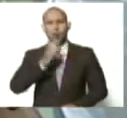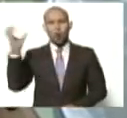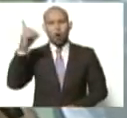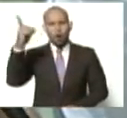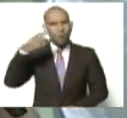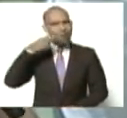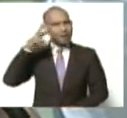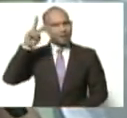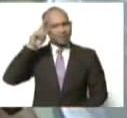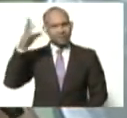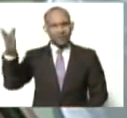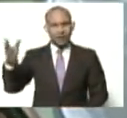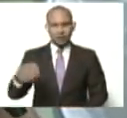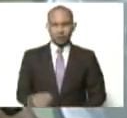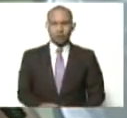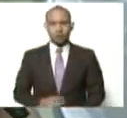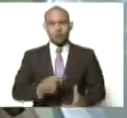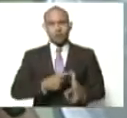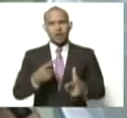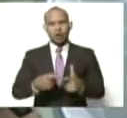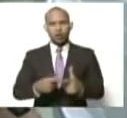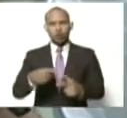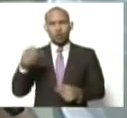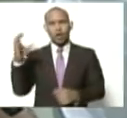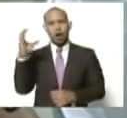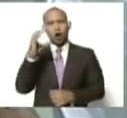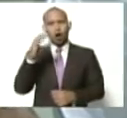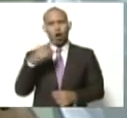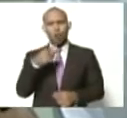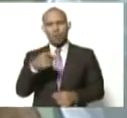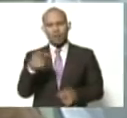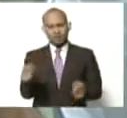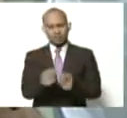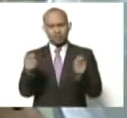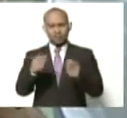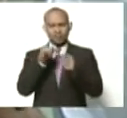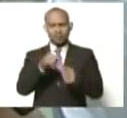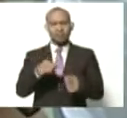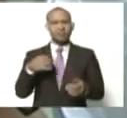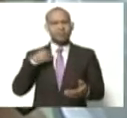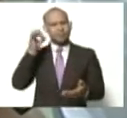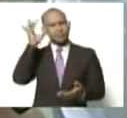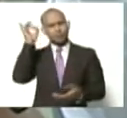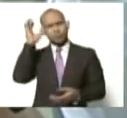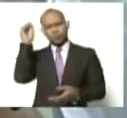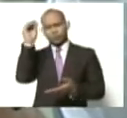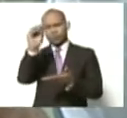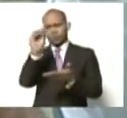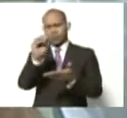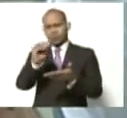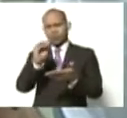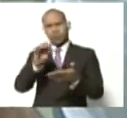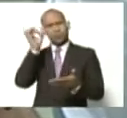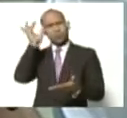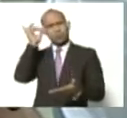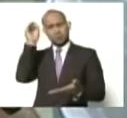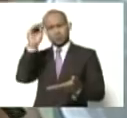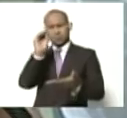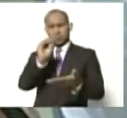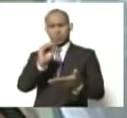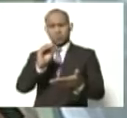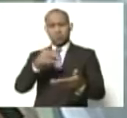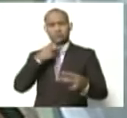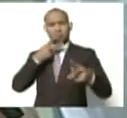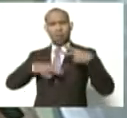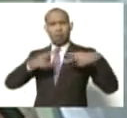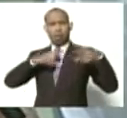es exactamente lo que a Uribe le dé la gana que esa revista diga. ¿Qué hicieron? Inventaron otro nuevo fake news para tratar de tapar los hechos,